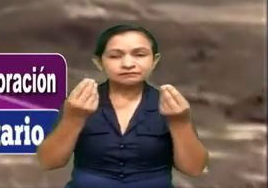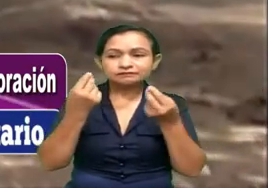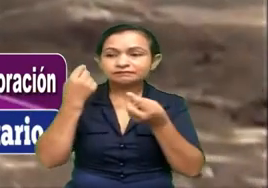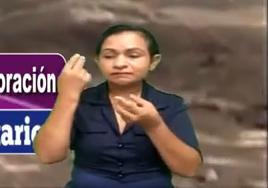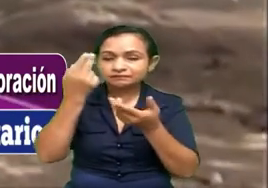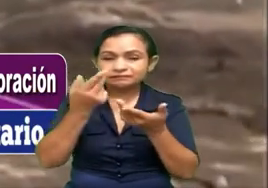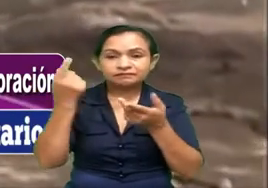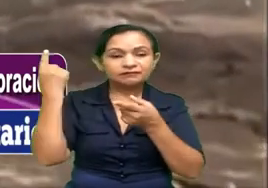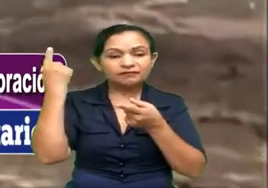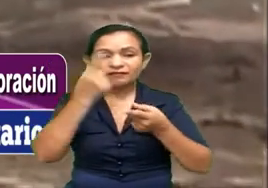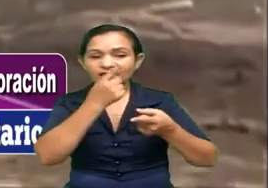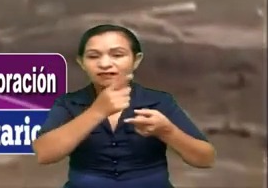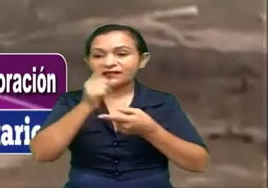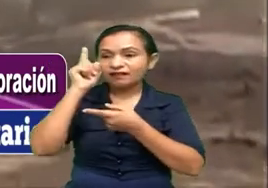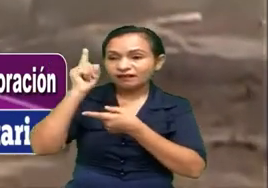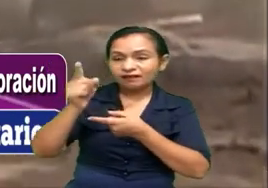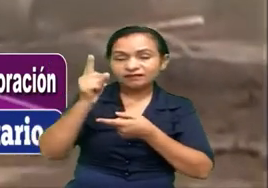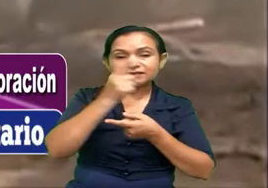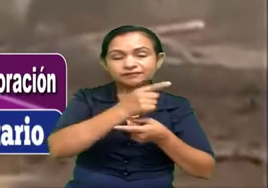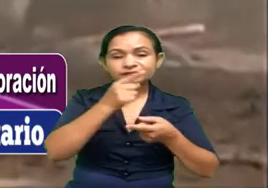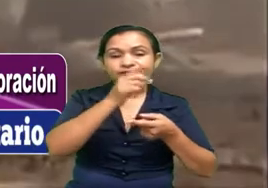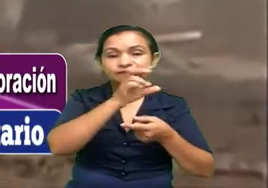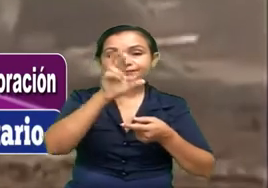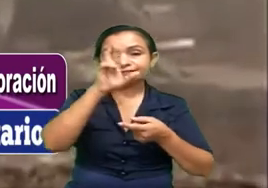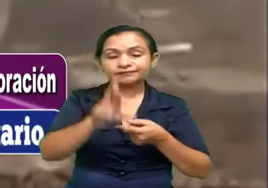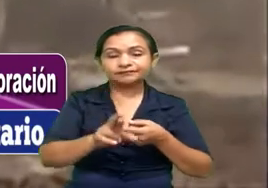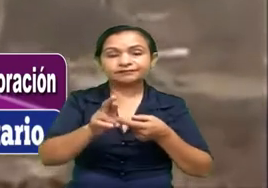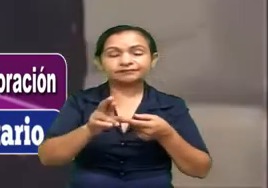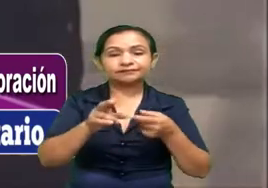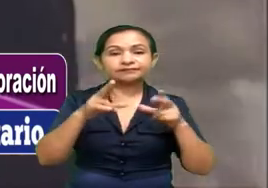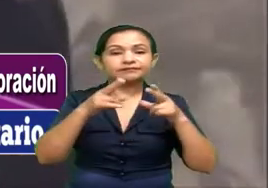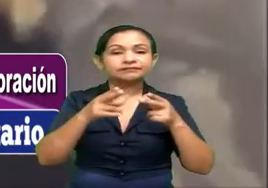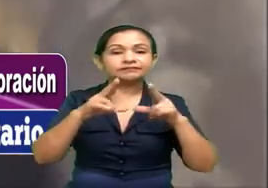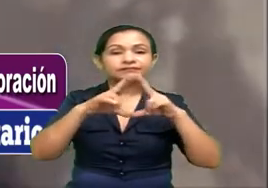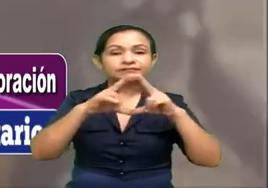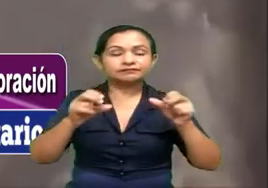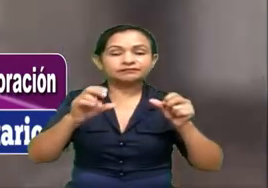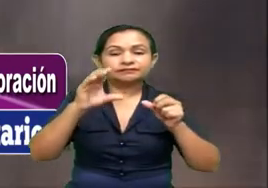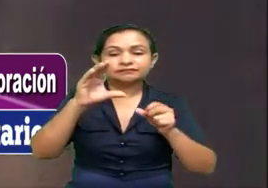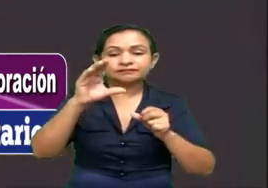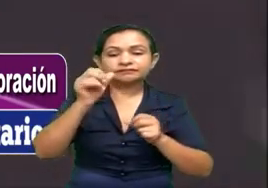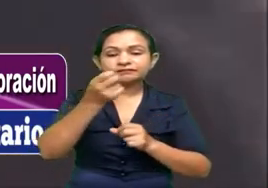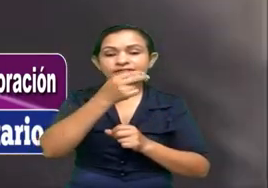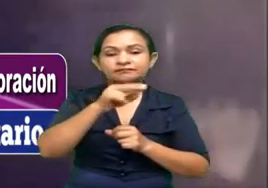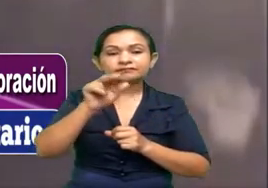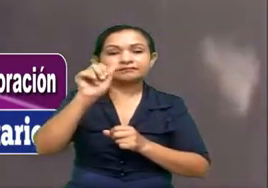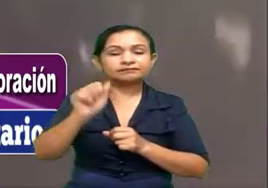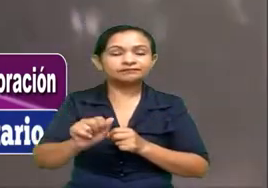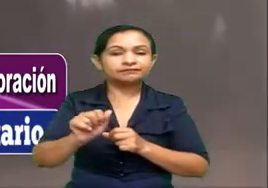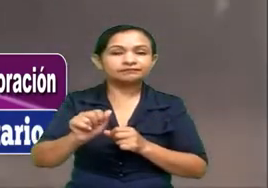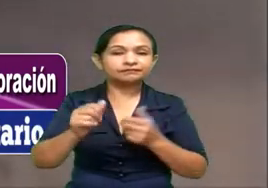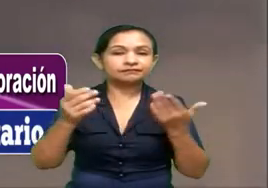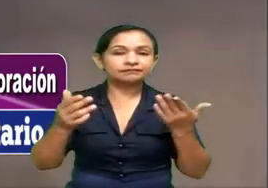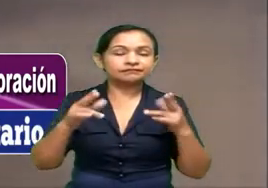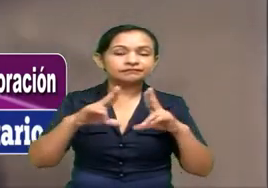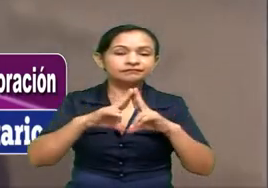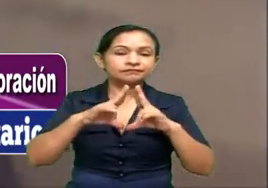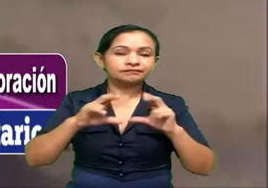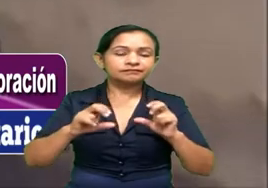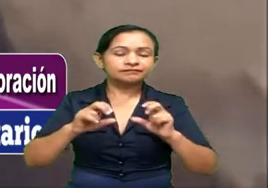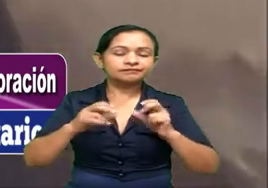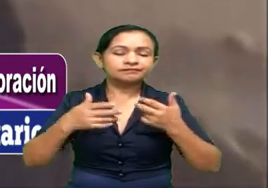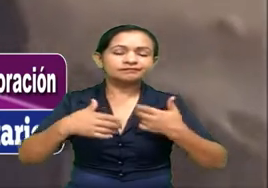muchas amenazas y chantajes ticos, se da el pacto Caña Jerez, donde Nicaragua